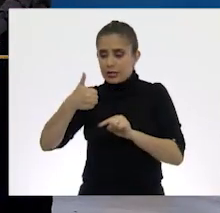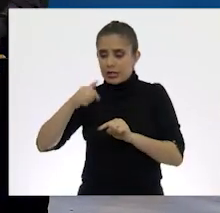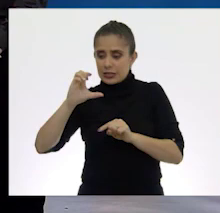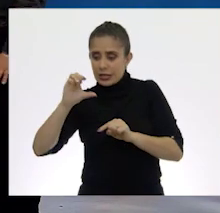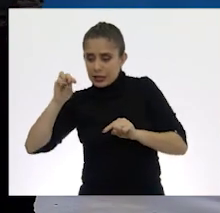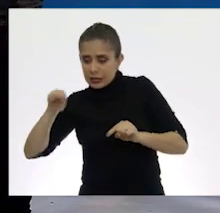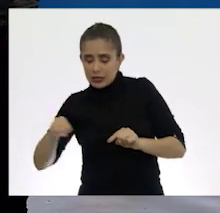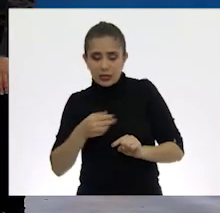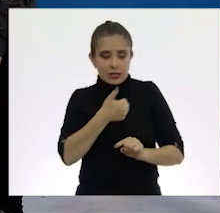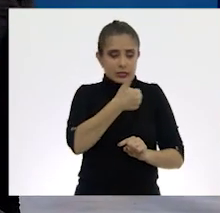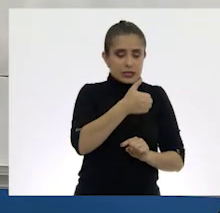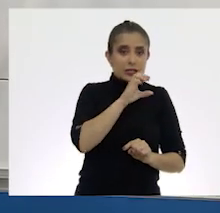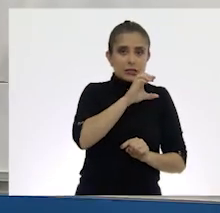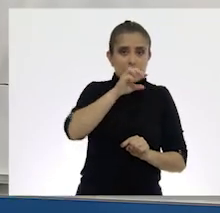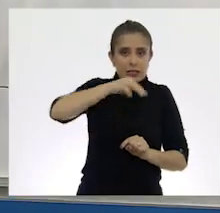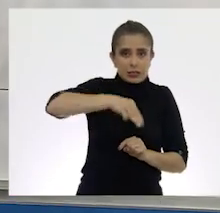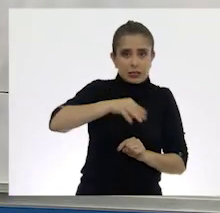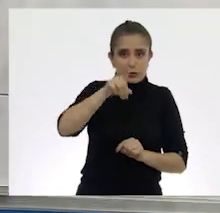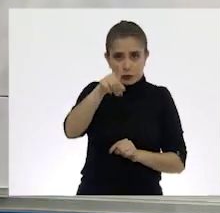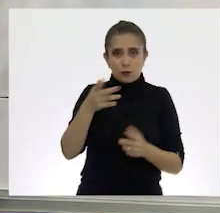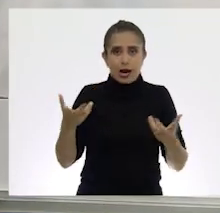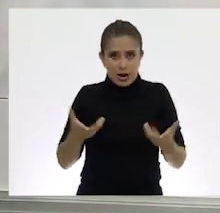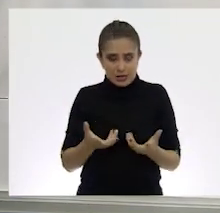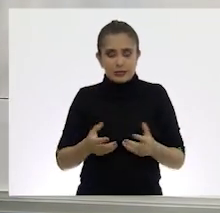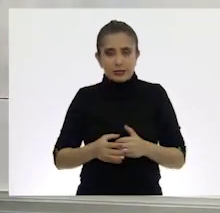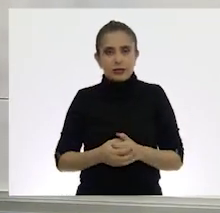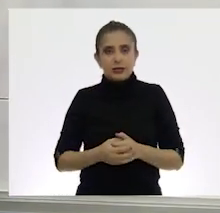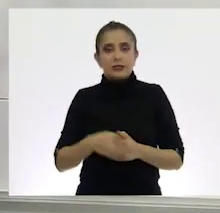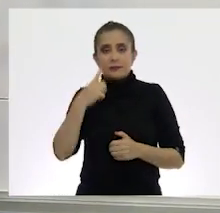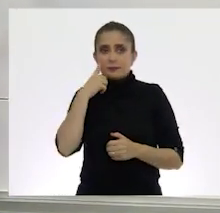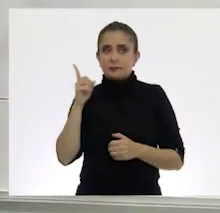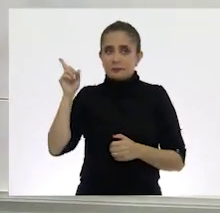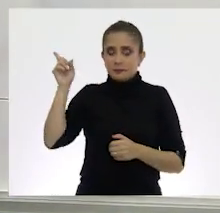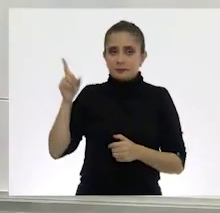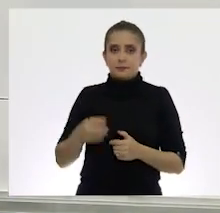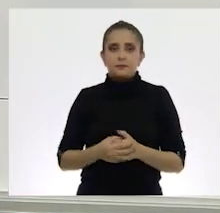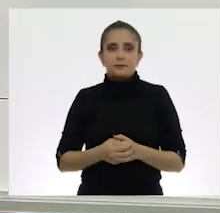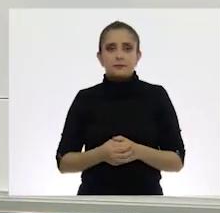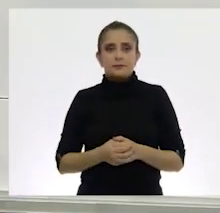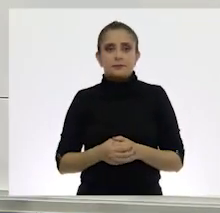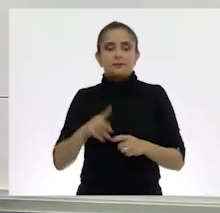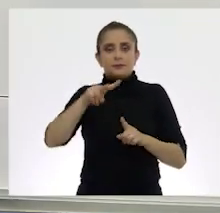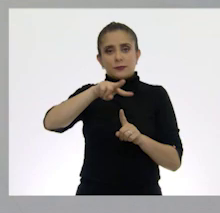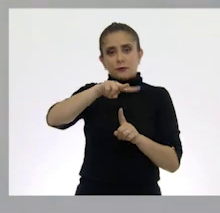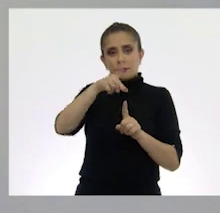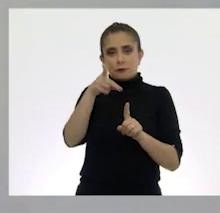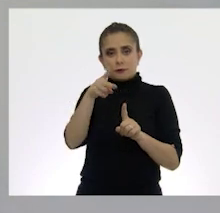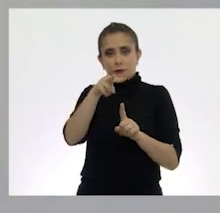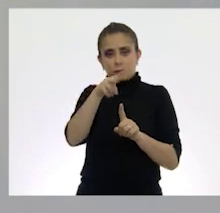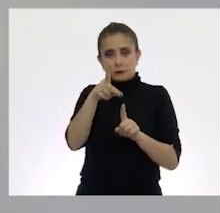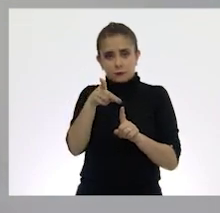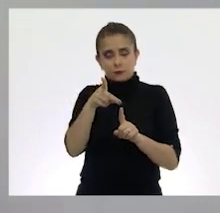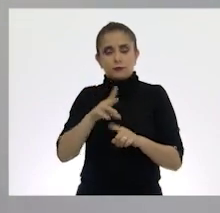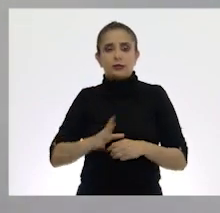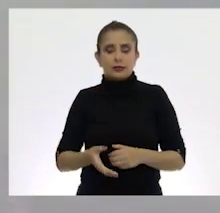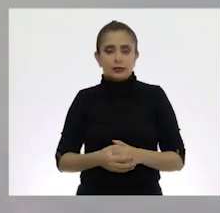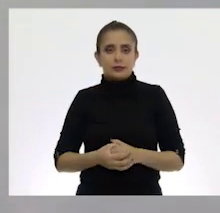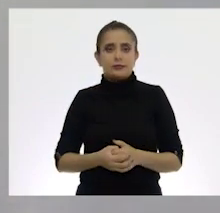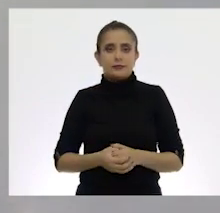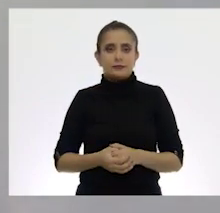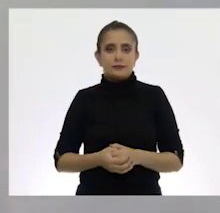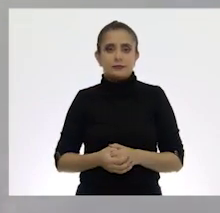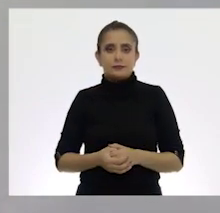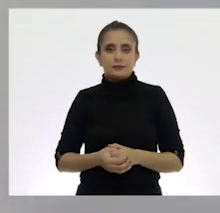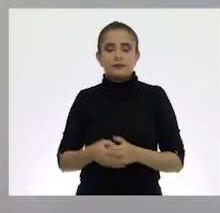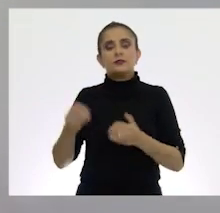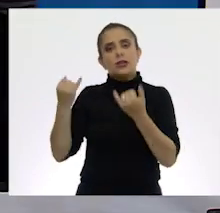la línea que tracé y hago un movimiento así para marcar uno de un